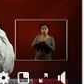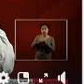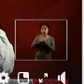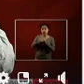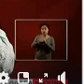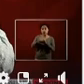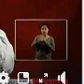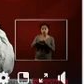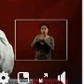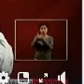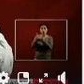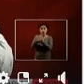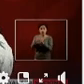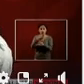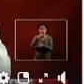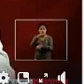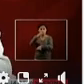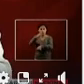vamos a seguir